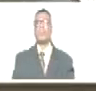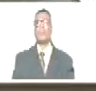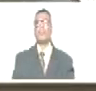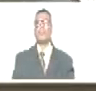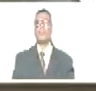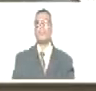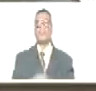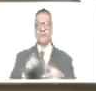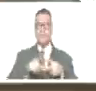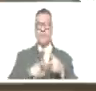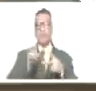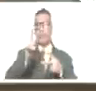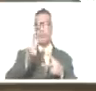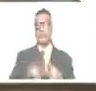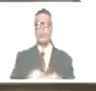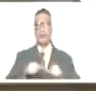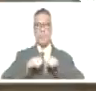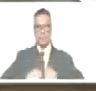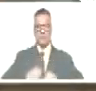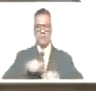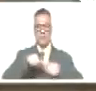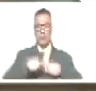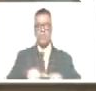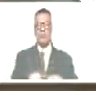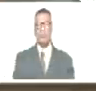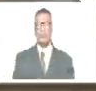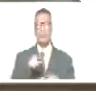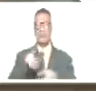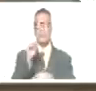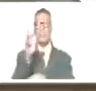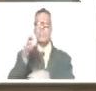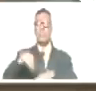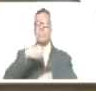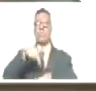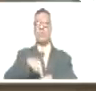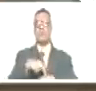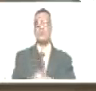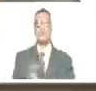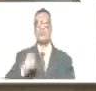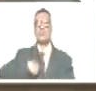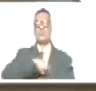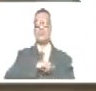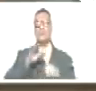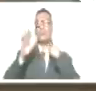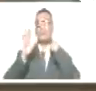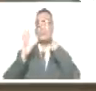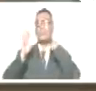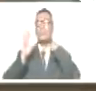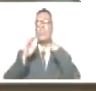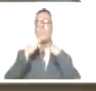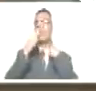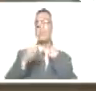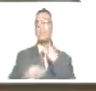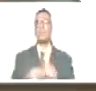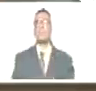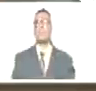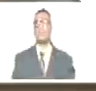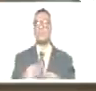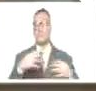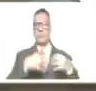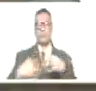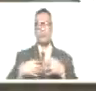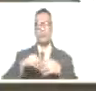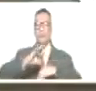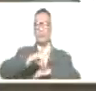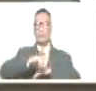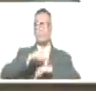Segundo, ratificar desde esta Asamblea Nacional nuestro compromiso inquebrantable de lucha contra la corrupción,